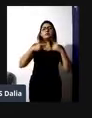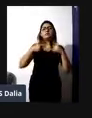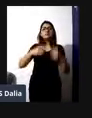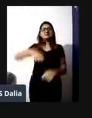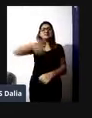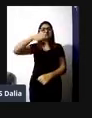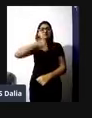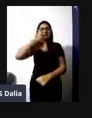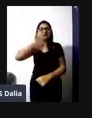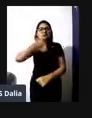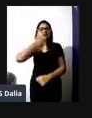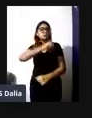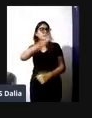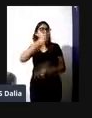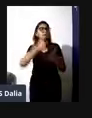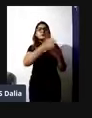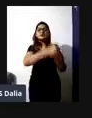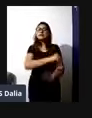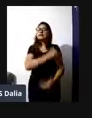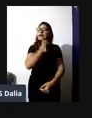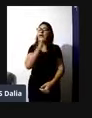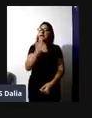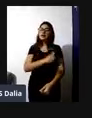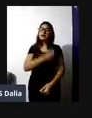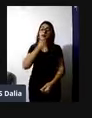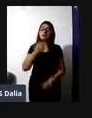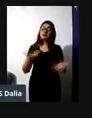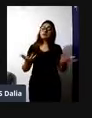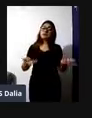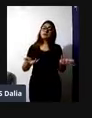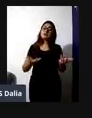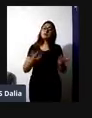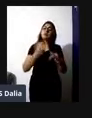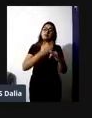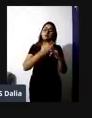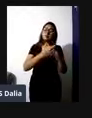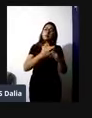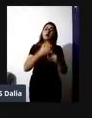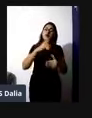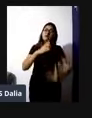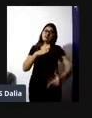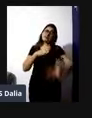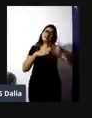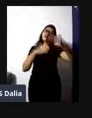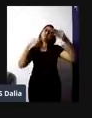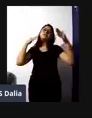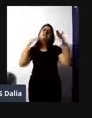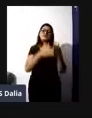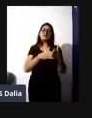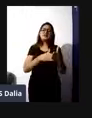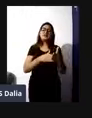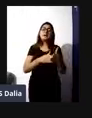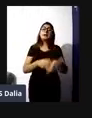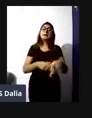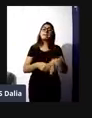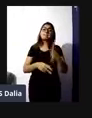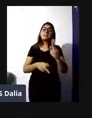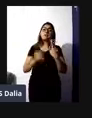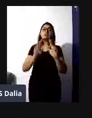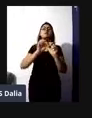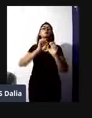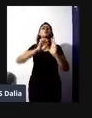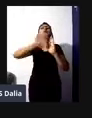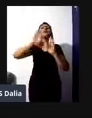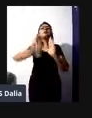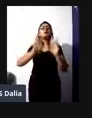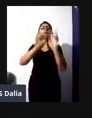está ayudando. Entonces, el reto es muy grande. Decíamos ahorita, ¿no? El tema de la información.